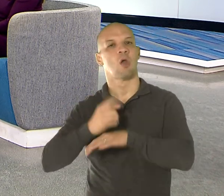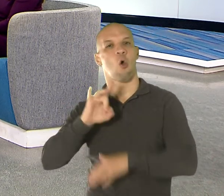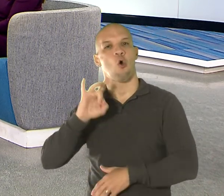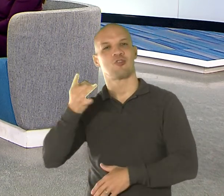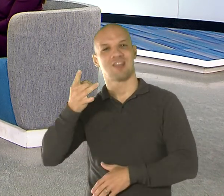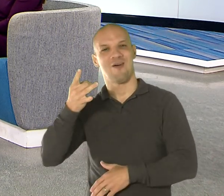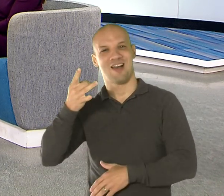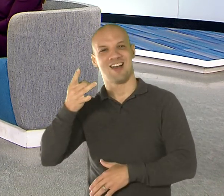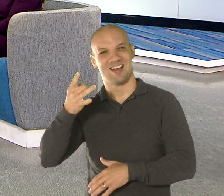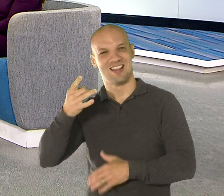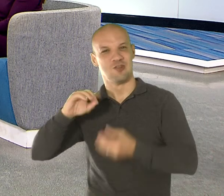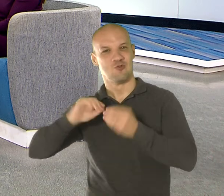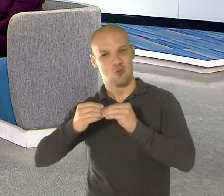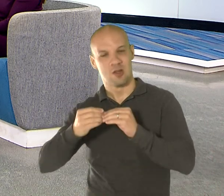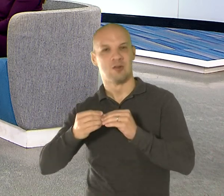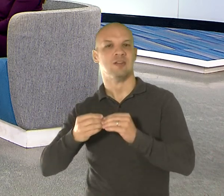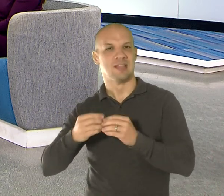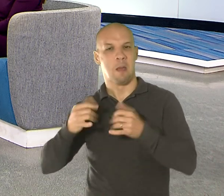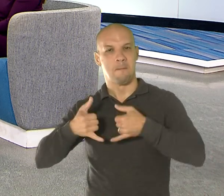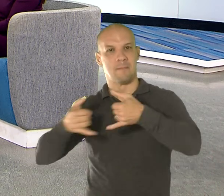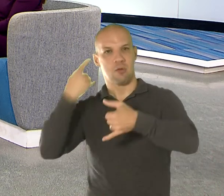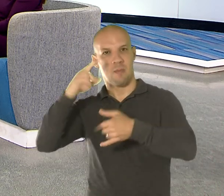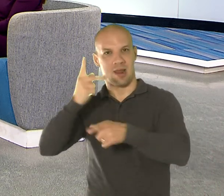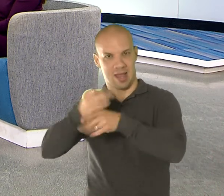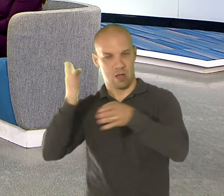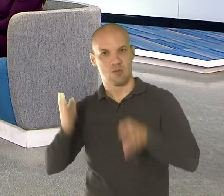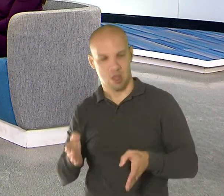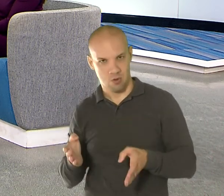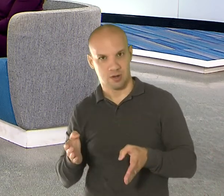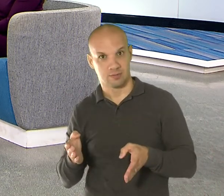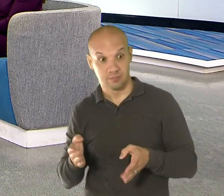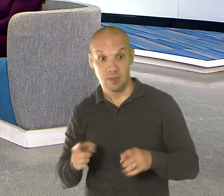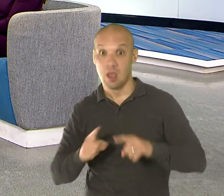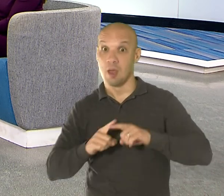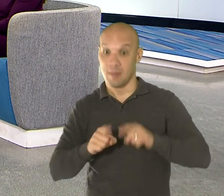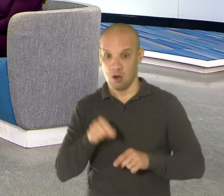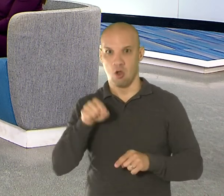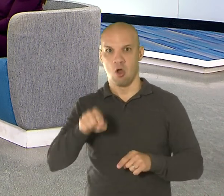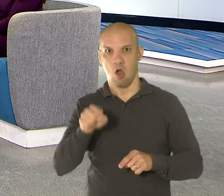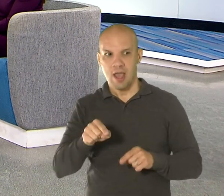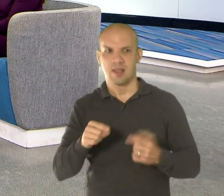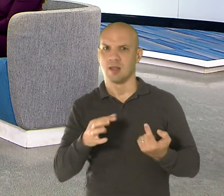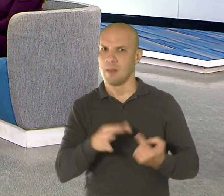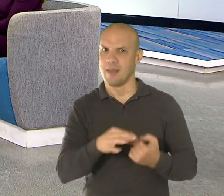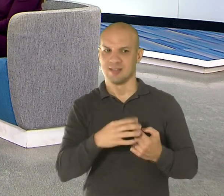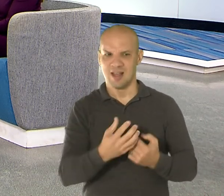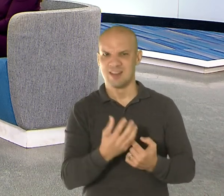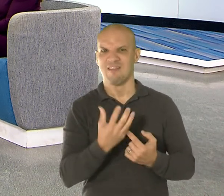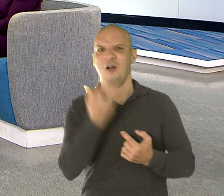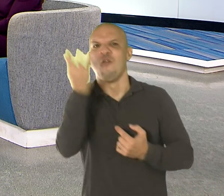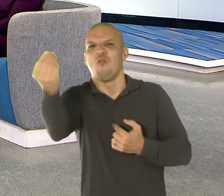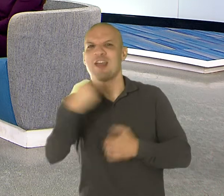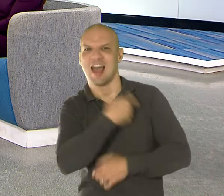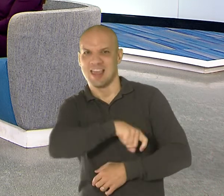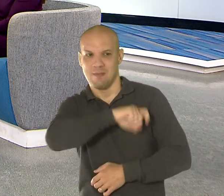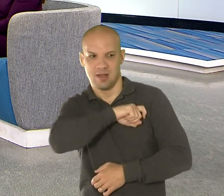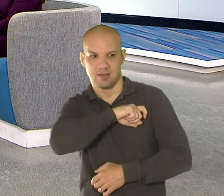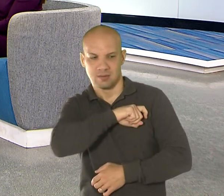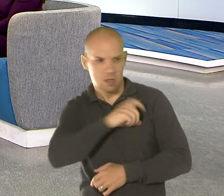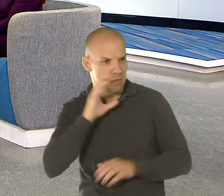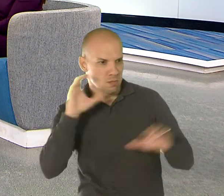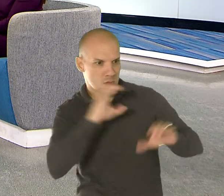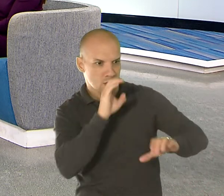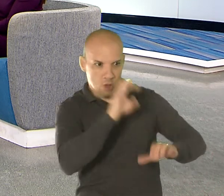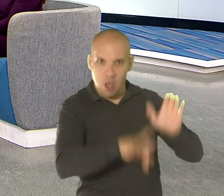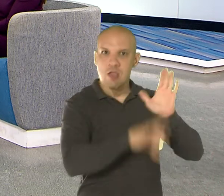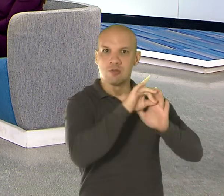pero en particular dieron una mirada que se estaba haciendo fuera de España, en Latinoamérica. Y ahí encontraron la Escuela para Cuidadores. Y para